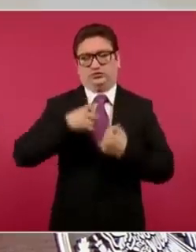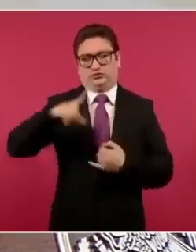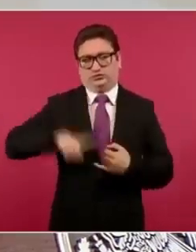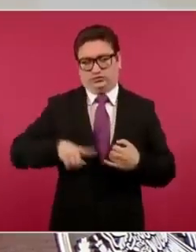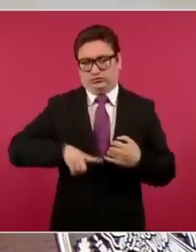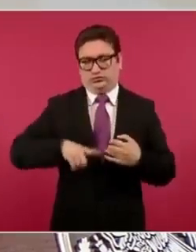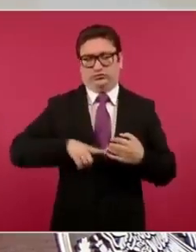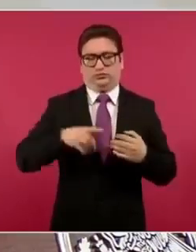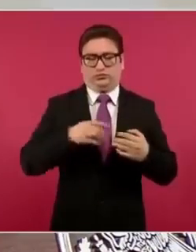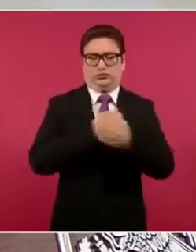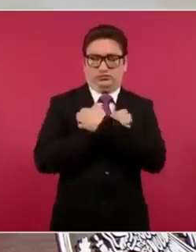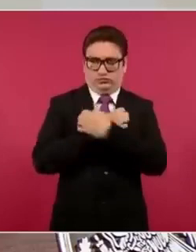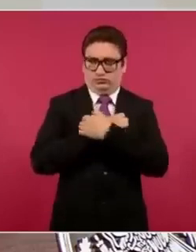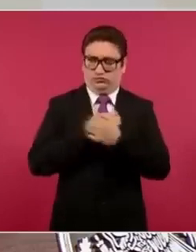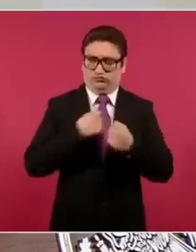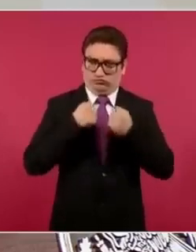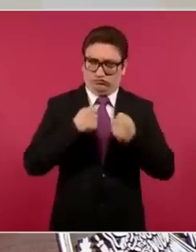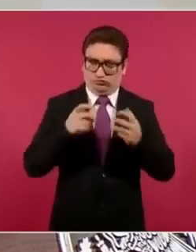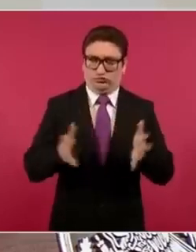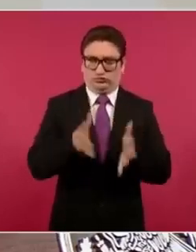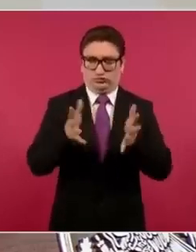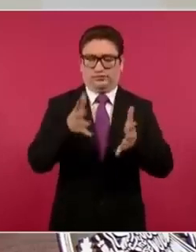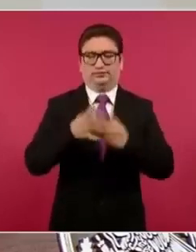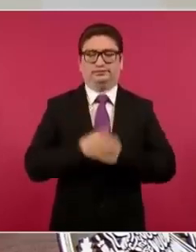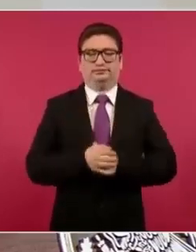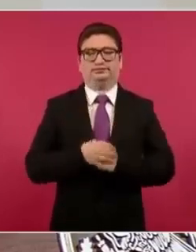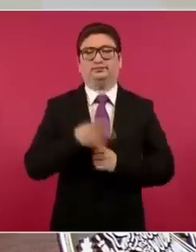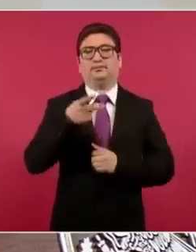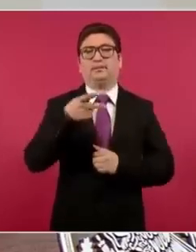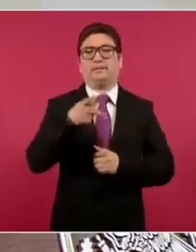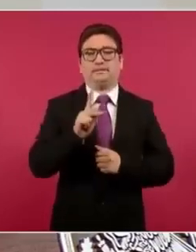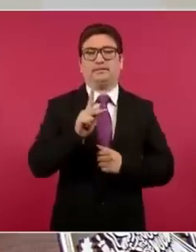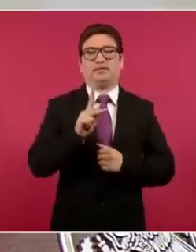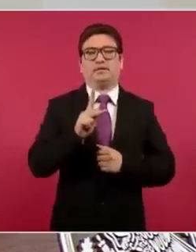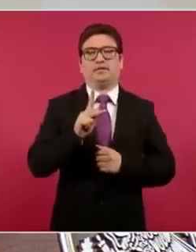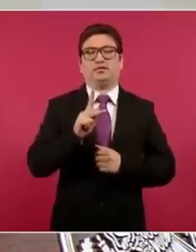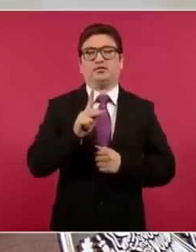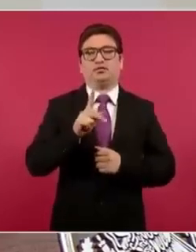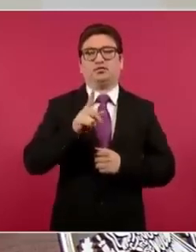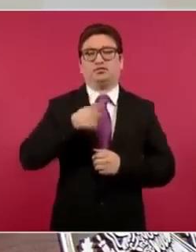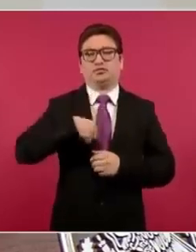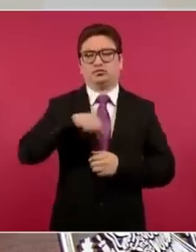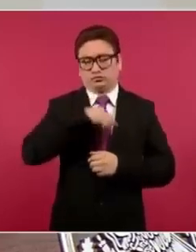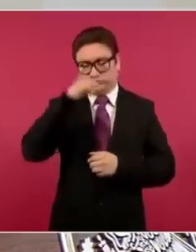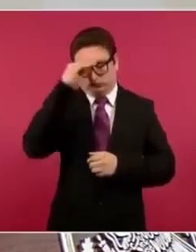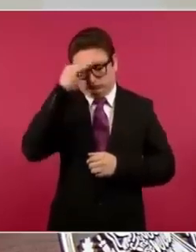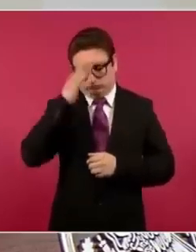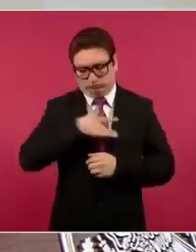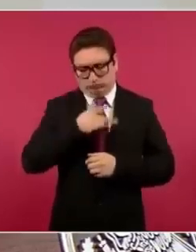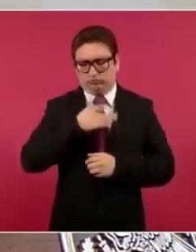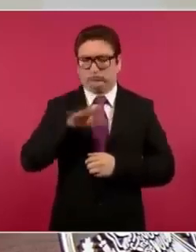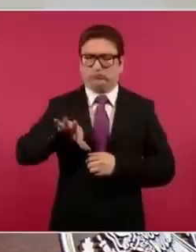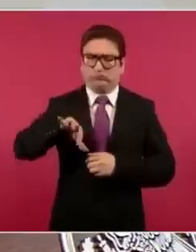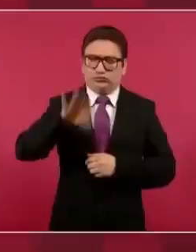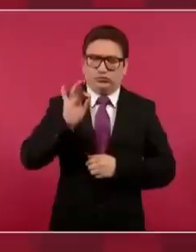particular, pero tuvimos que optar, ¿no?